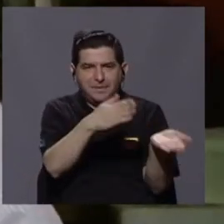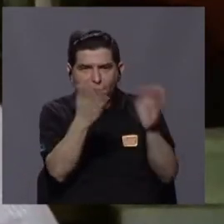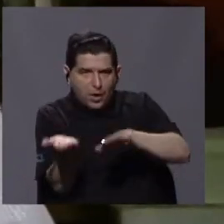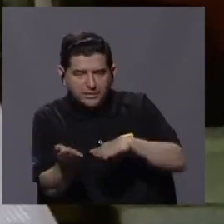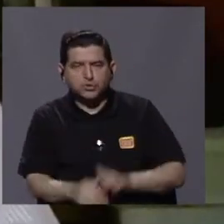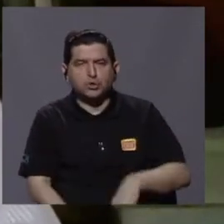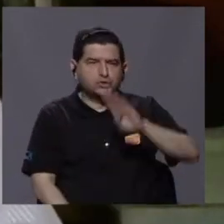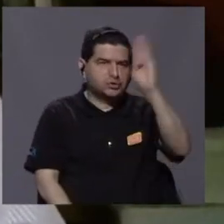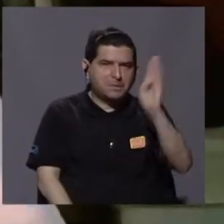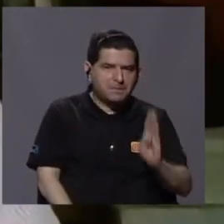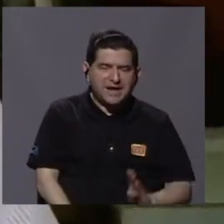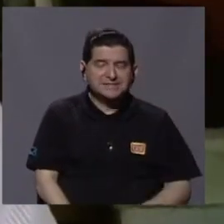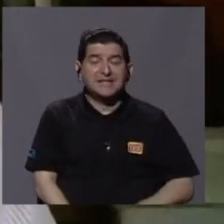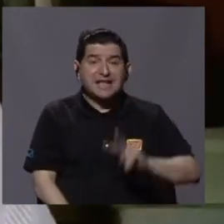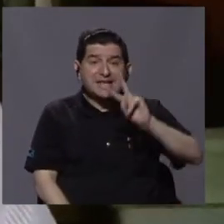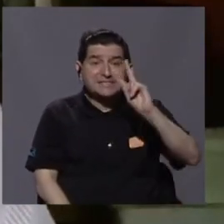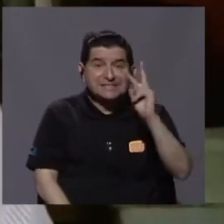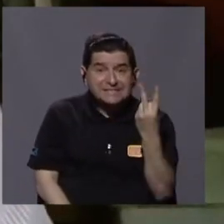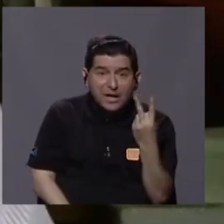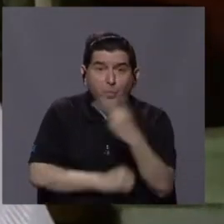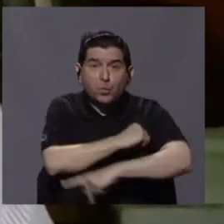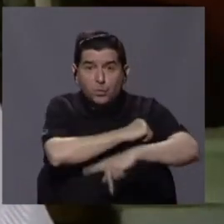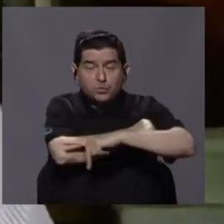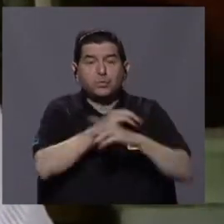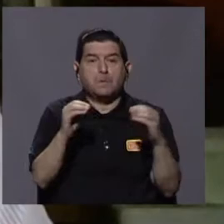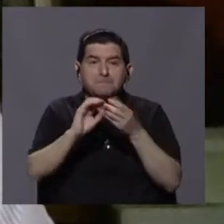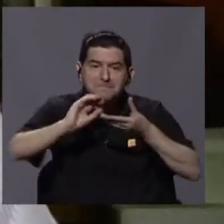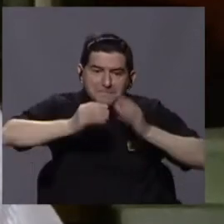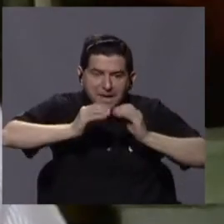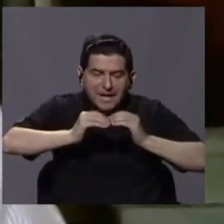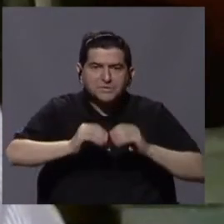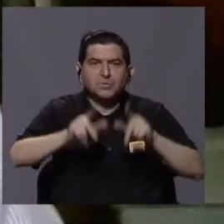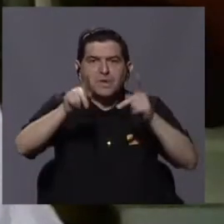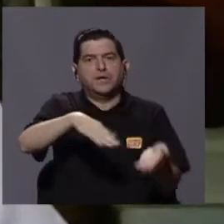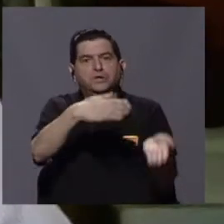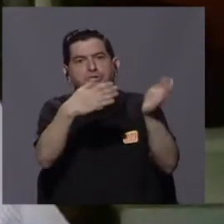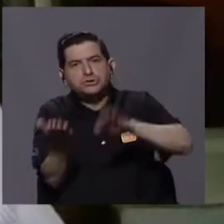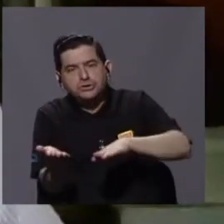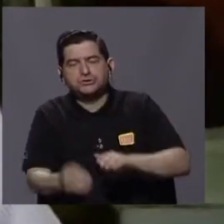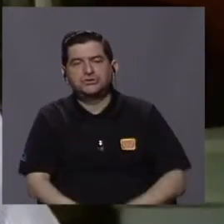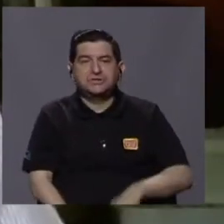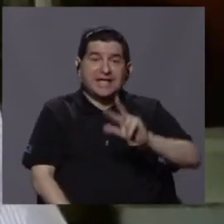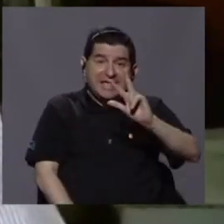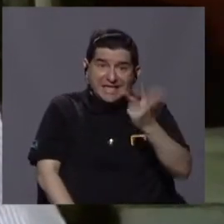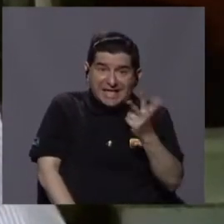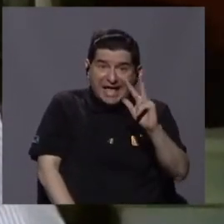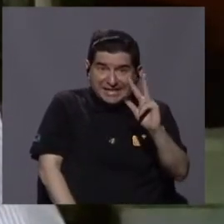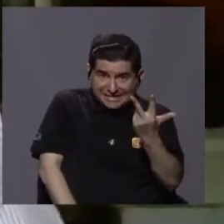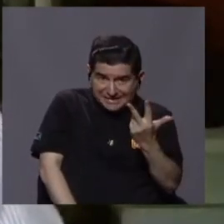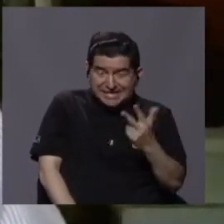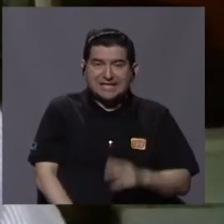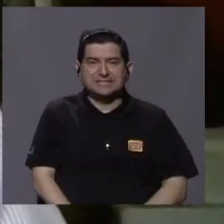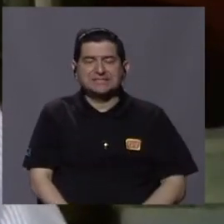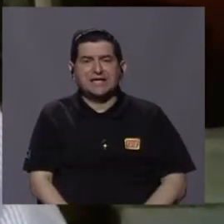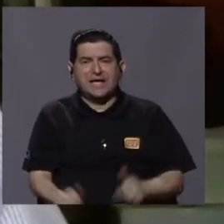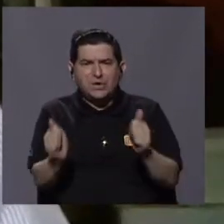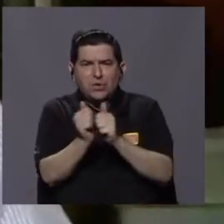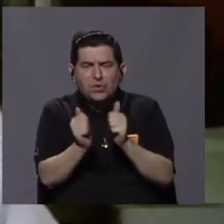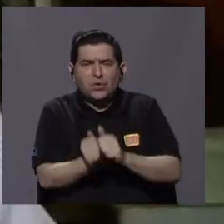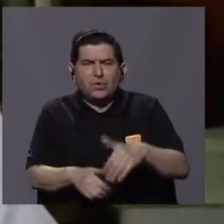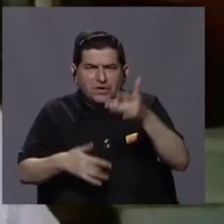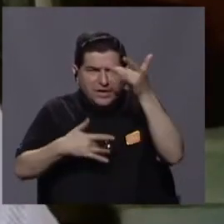brasil es el segundo país con el mayor número de decesos y el tercero a nivel de contagios